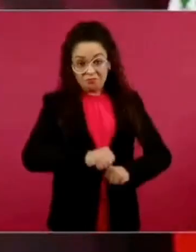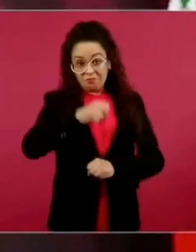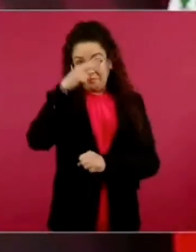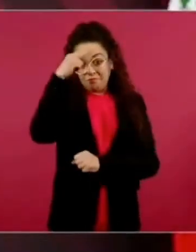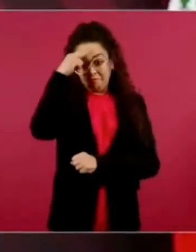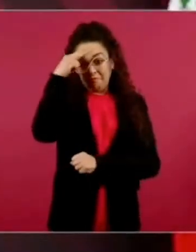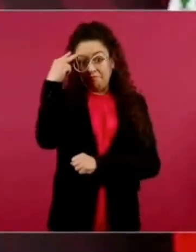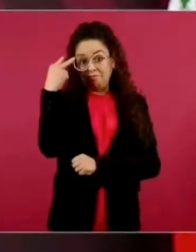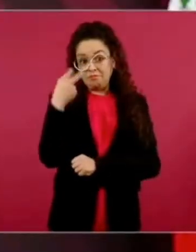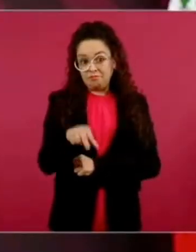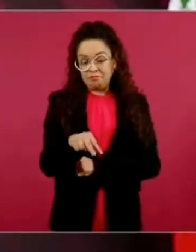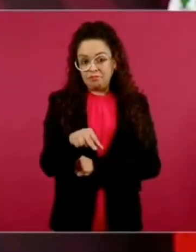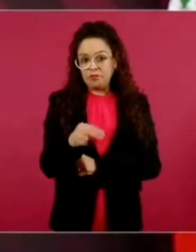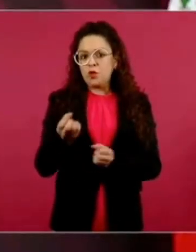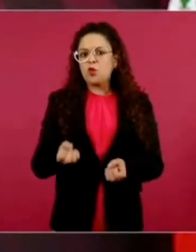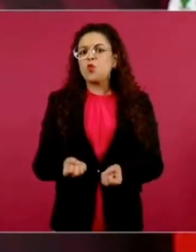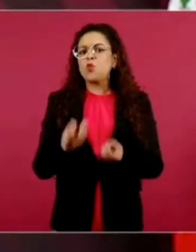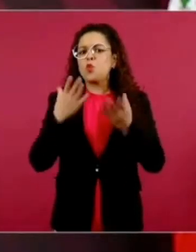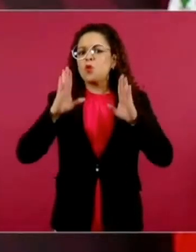30,000 soldados.